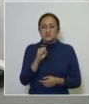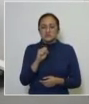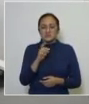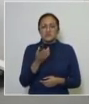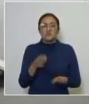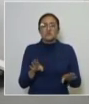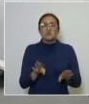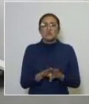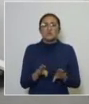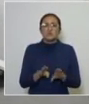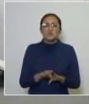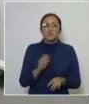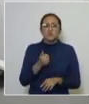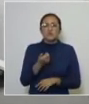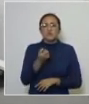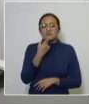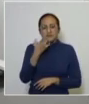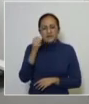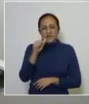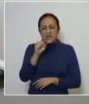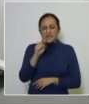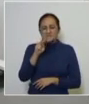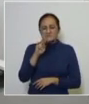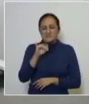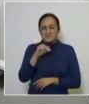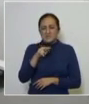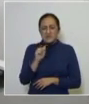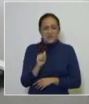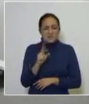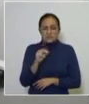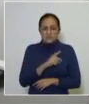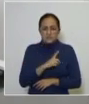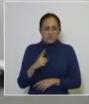son la aspirina, y